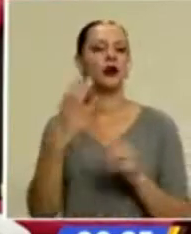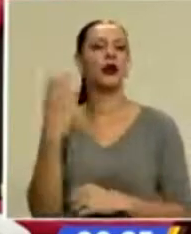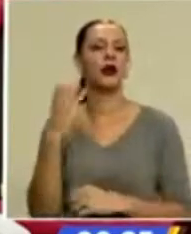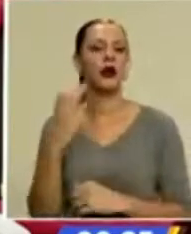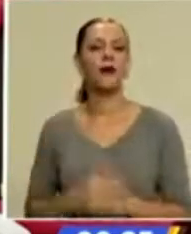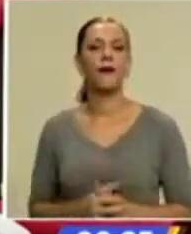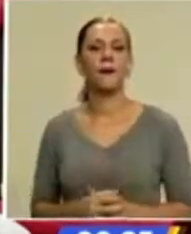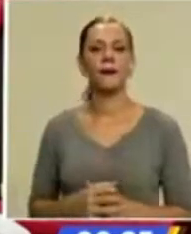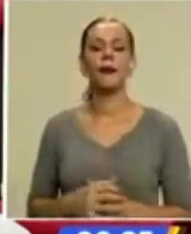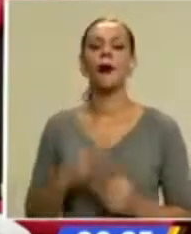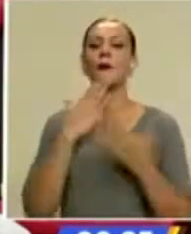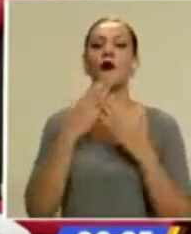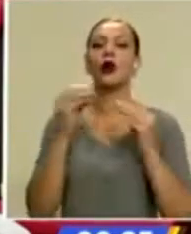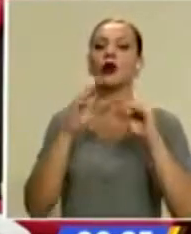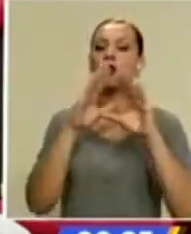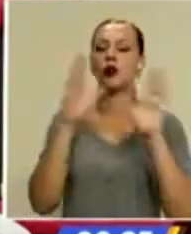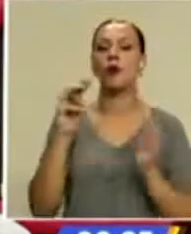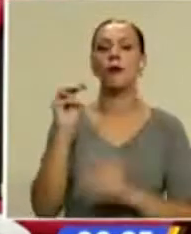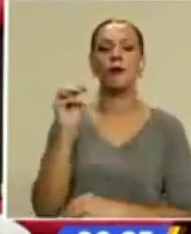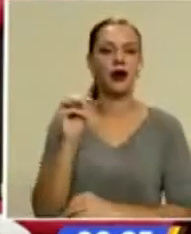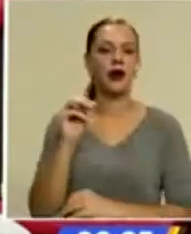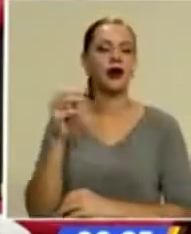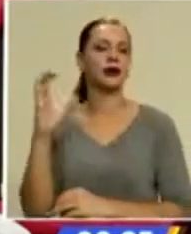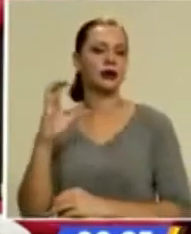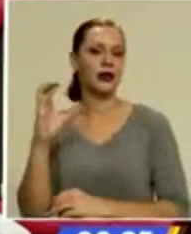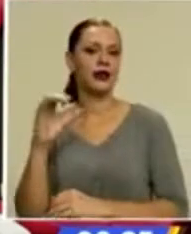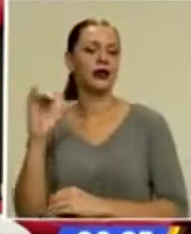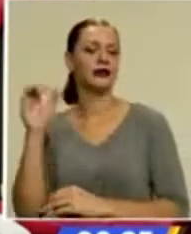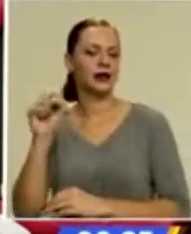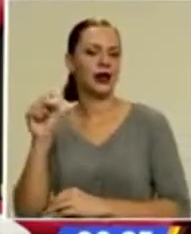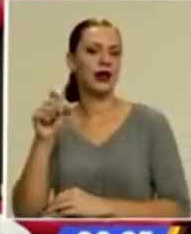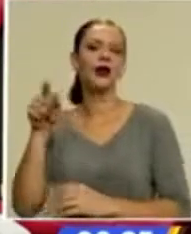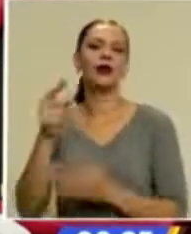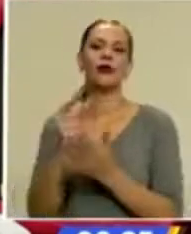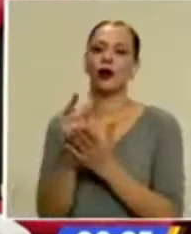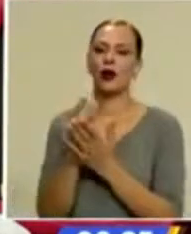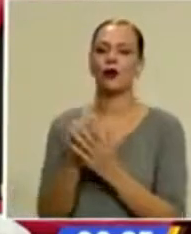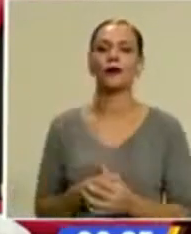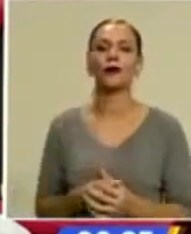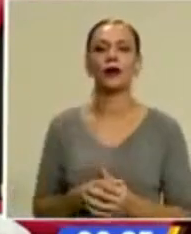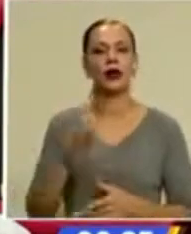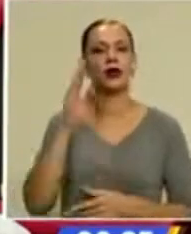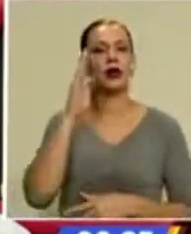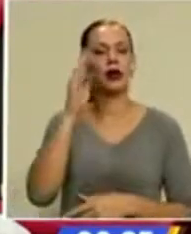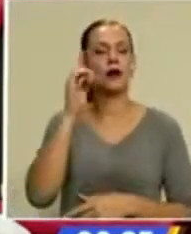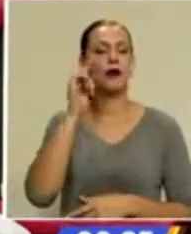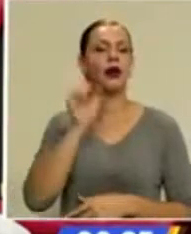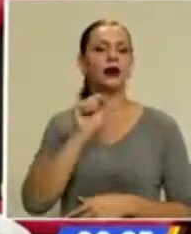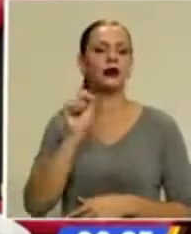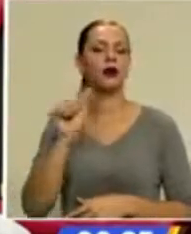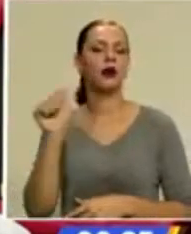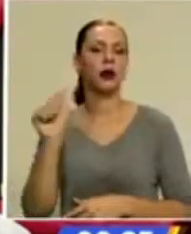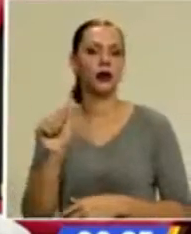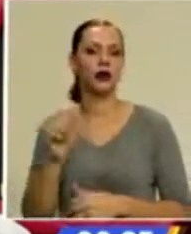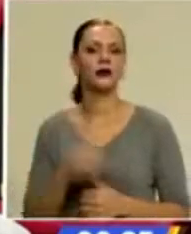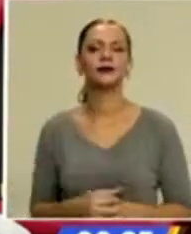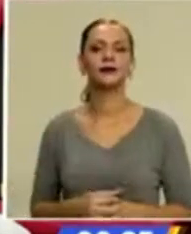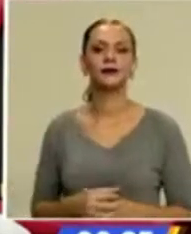Cartago. Buenos días, Mariana Cerdas Sequeira, de Guadalupe. Saludos para Saúl